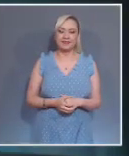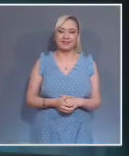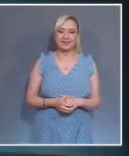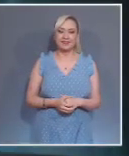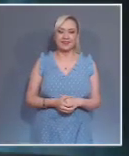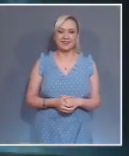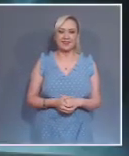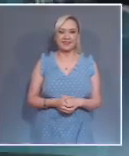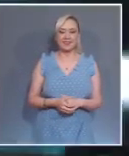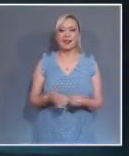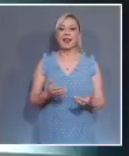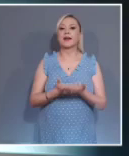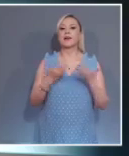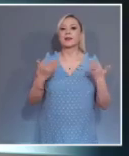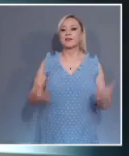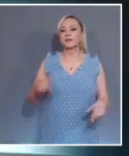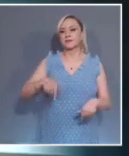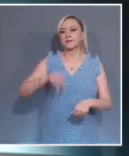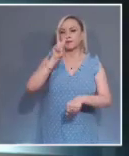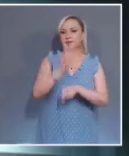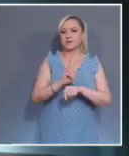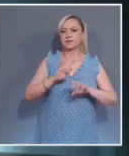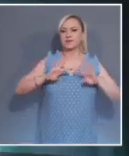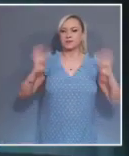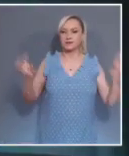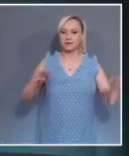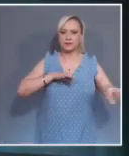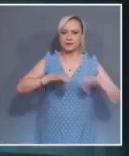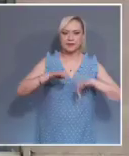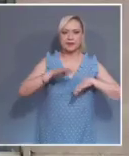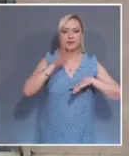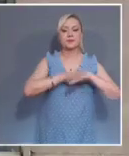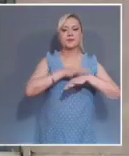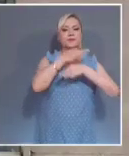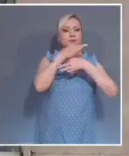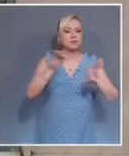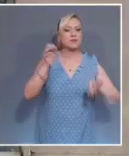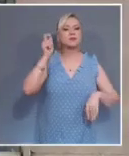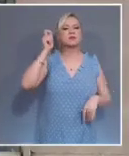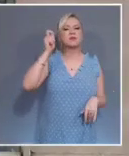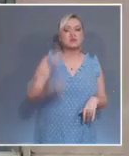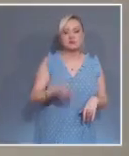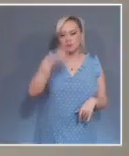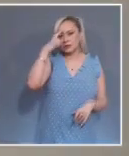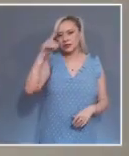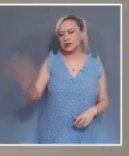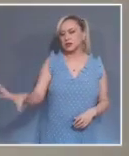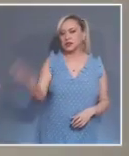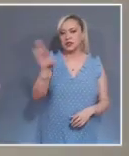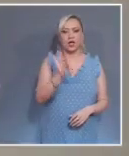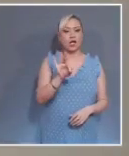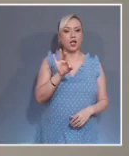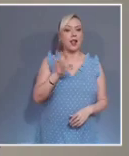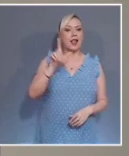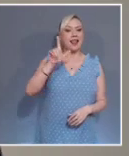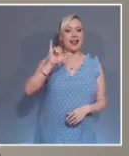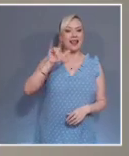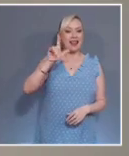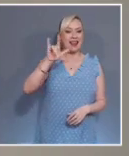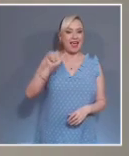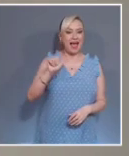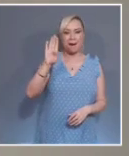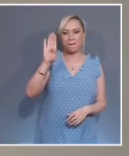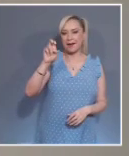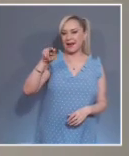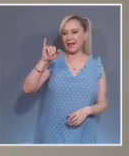El Consejo de la Judicatura Federal dio a conocer el acuerdo por el que se designa a la consejera Lilia Mónica López Benítez y también